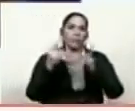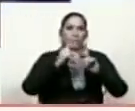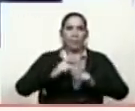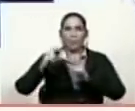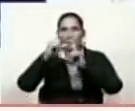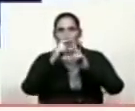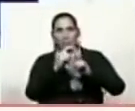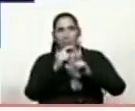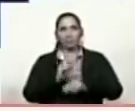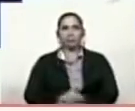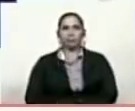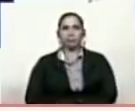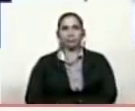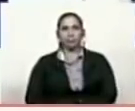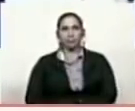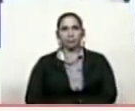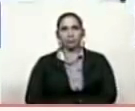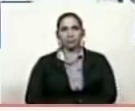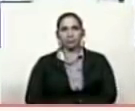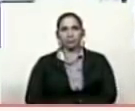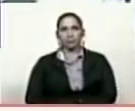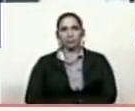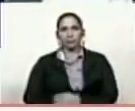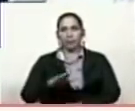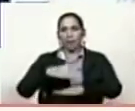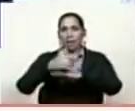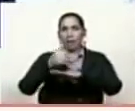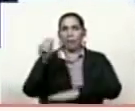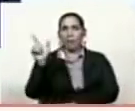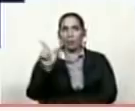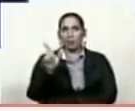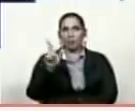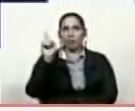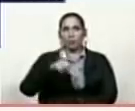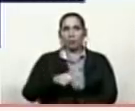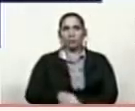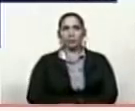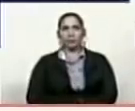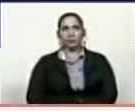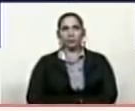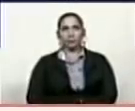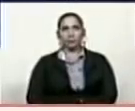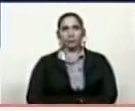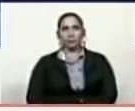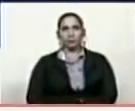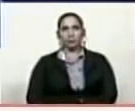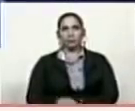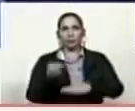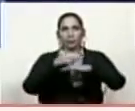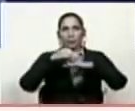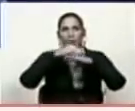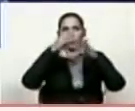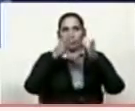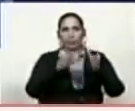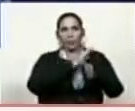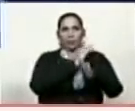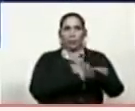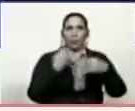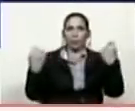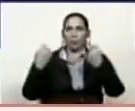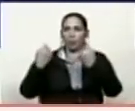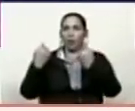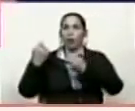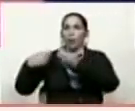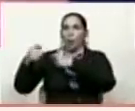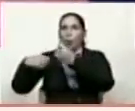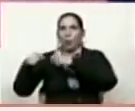de William Contreras, él es dirigente del PSUV y también, por supuesto, él es ministro del Poder Popular para el Comercio Interior. Vamos a ver